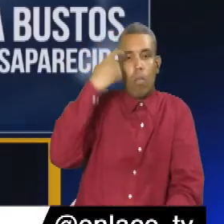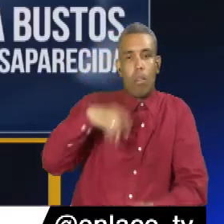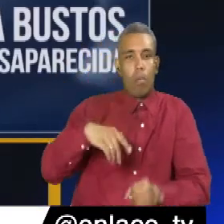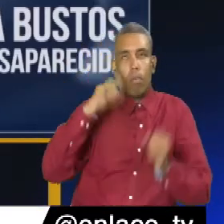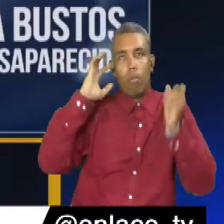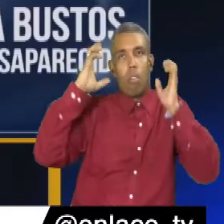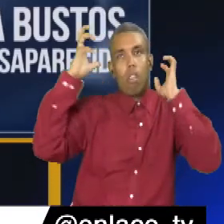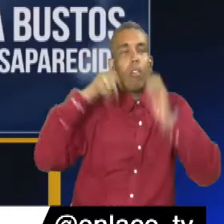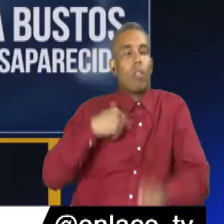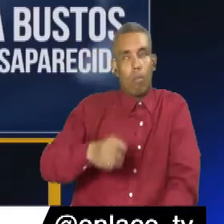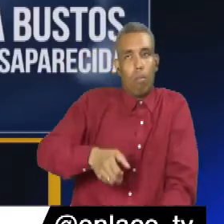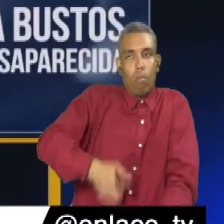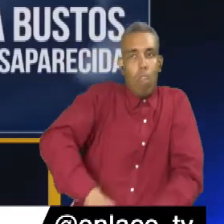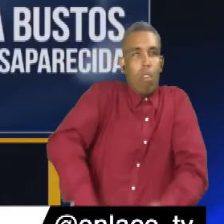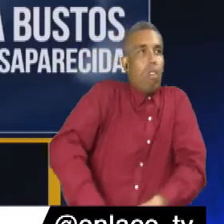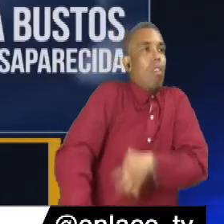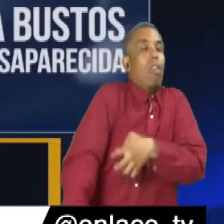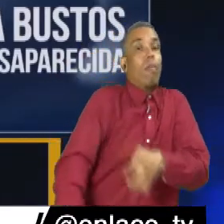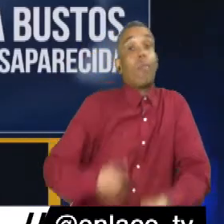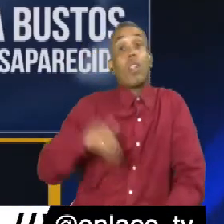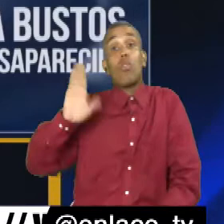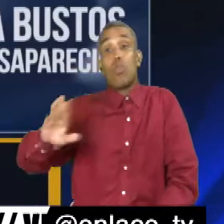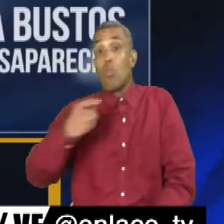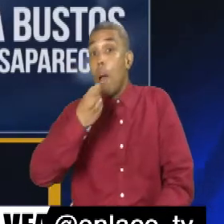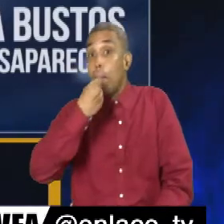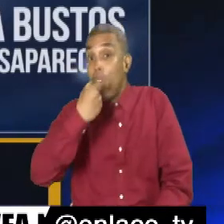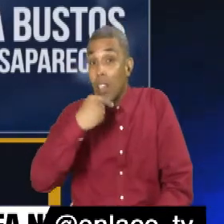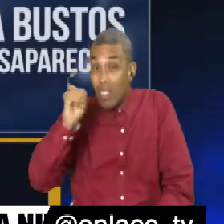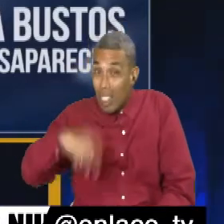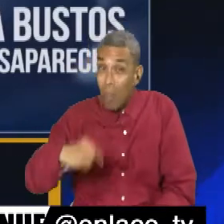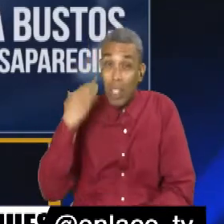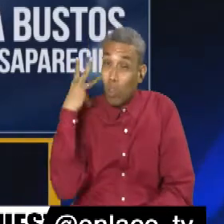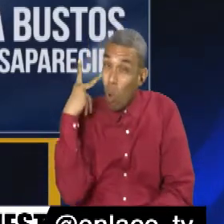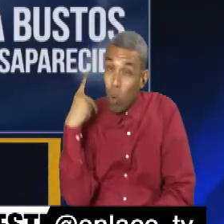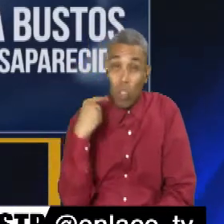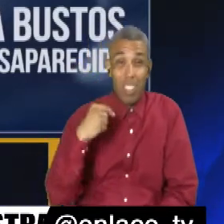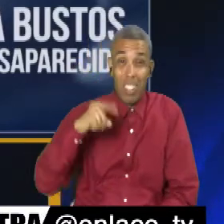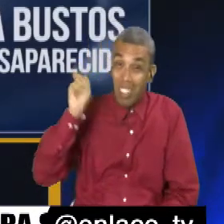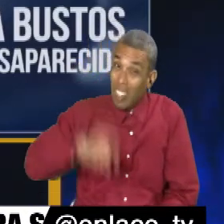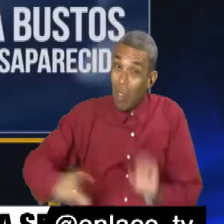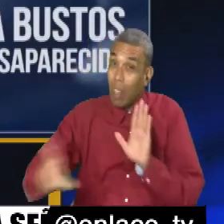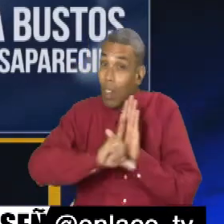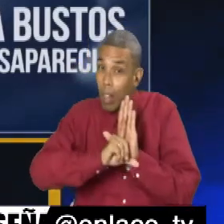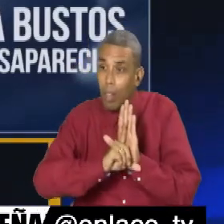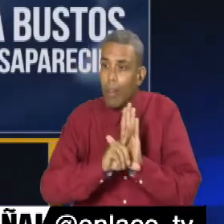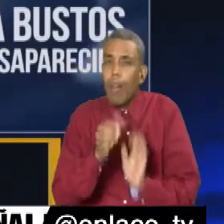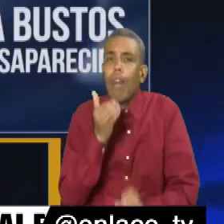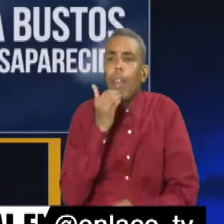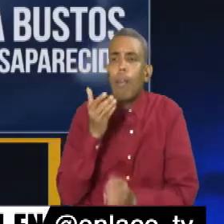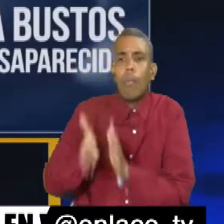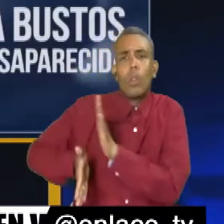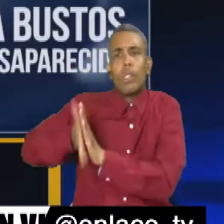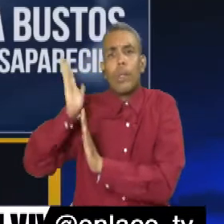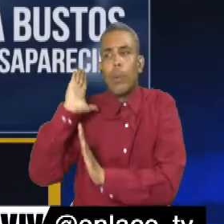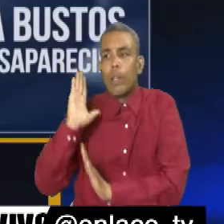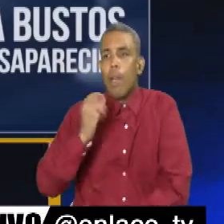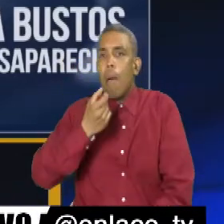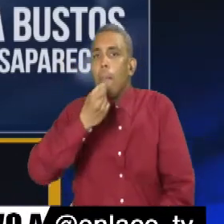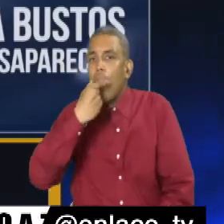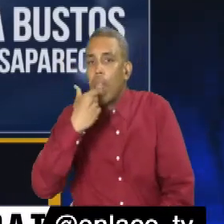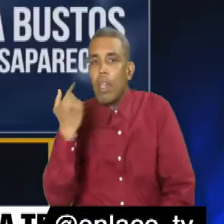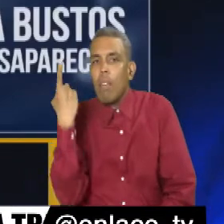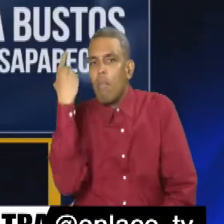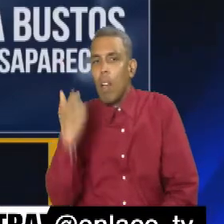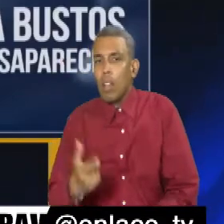tiene que constantemente tomar un medicamento. Y por esas razones y muchas de que esté por ahí a la intemperie, expuesta a muchos peligros,